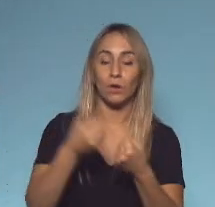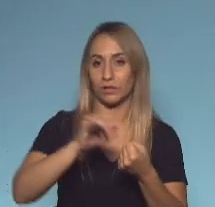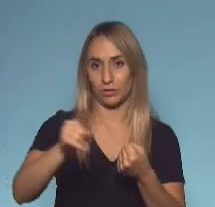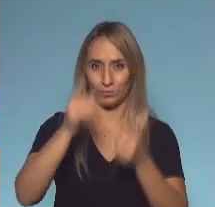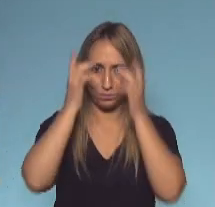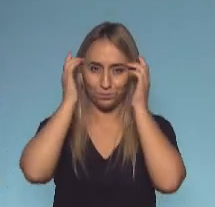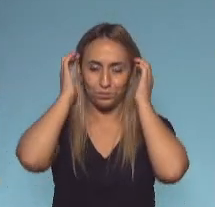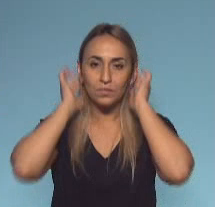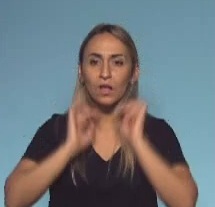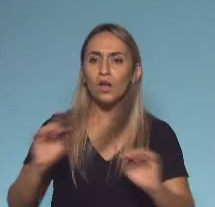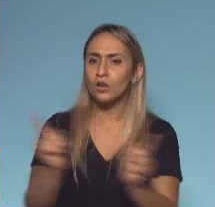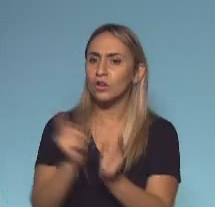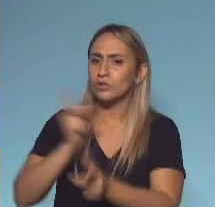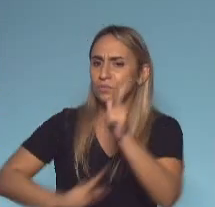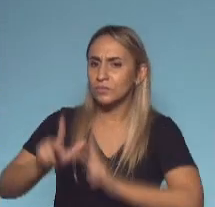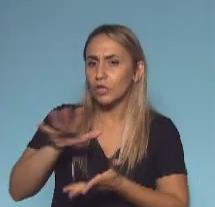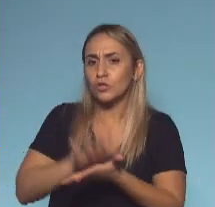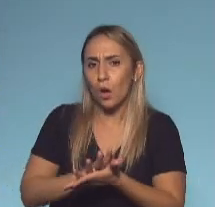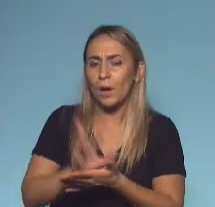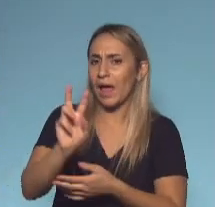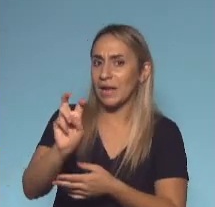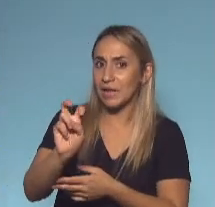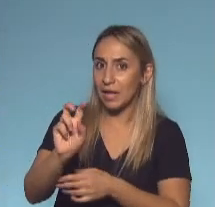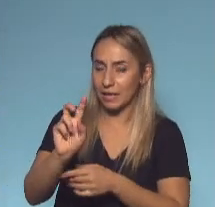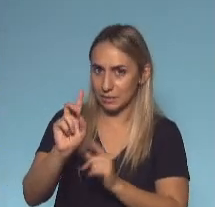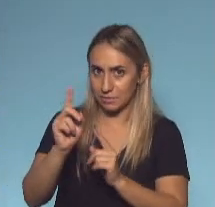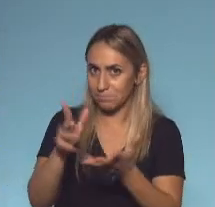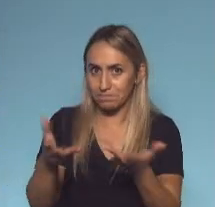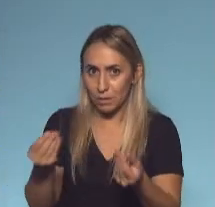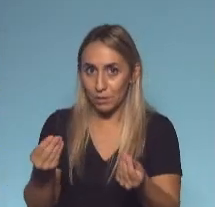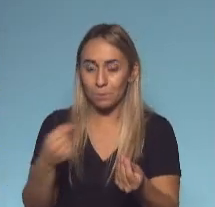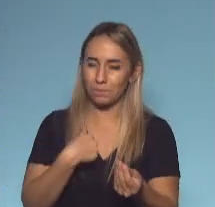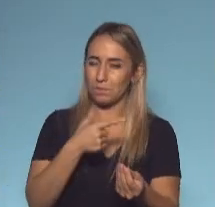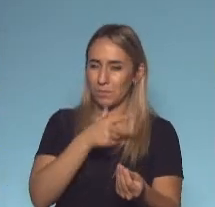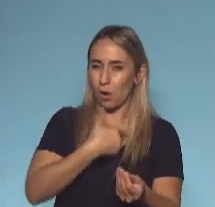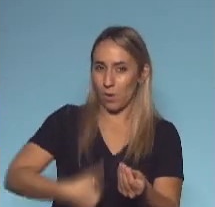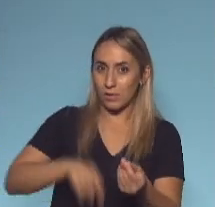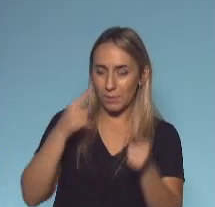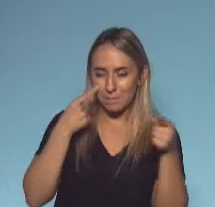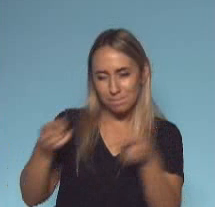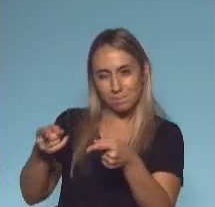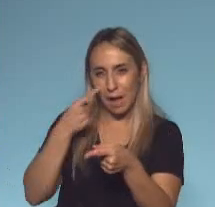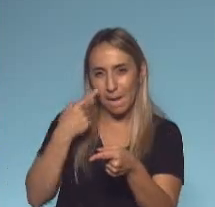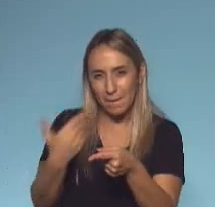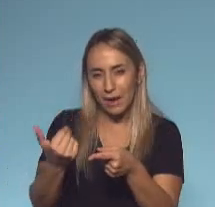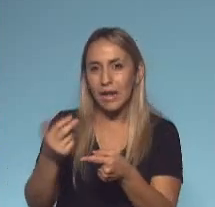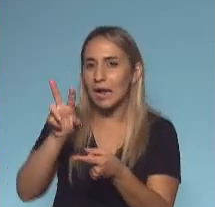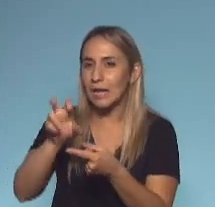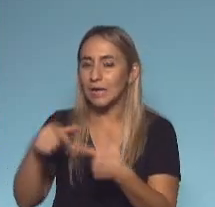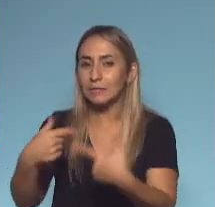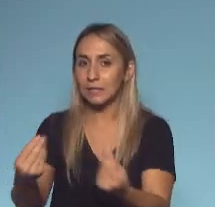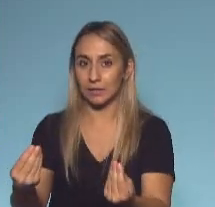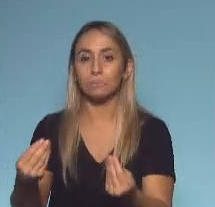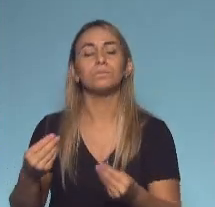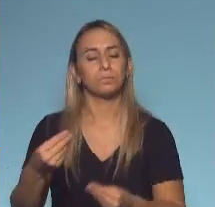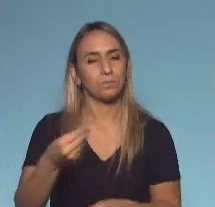contame qué pasa con los alquileres, porque sí, entiendo que también están mirando hacia los alquileres. También están mirando a los alquileres, de hecho, que el